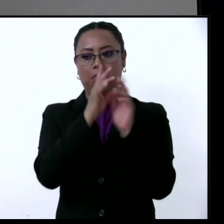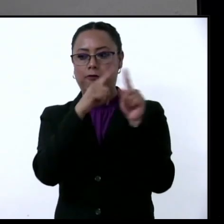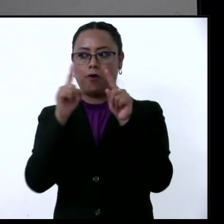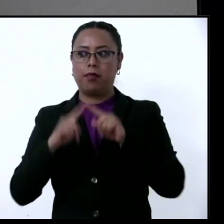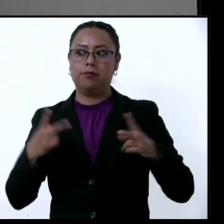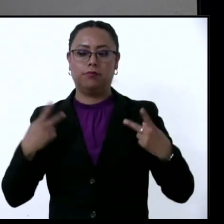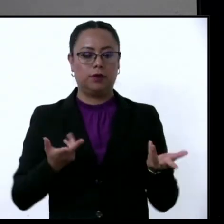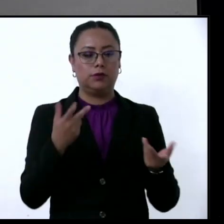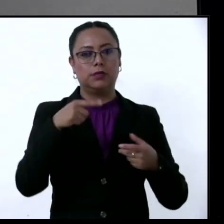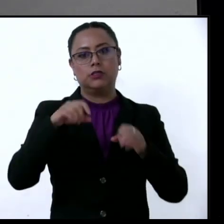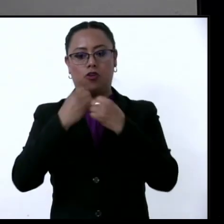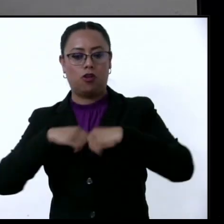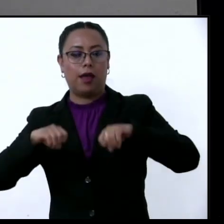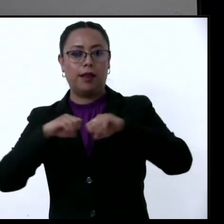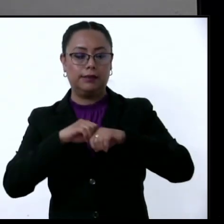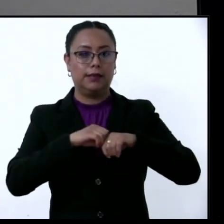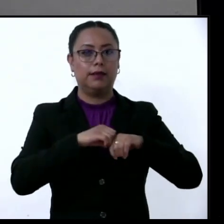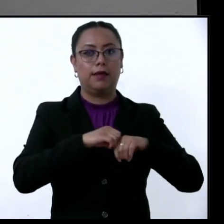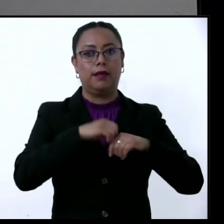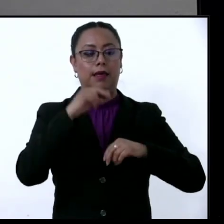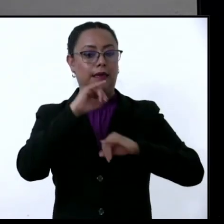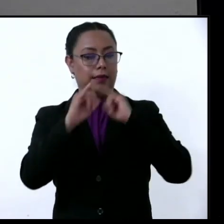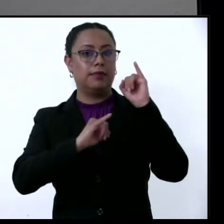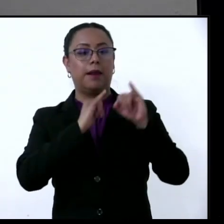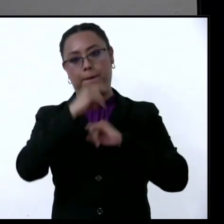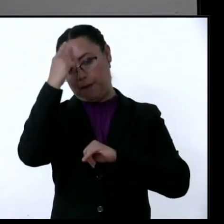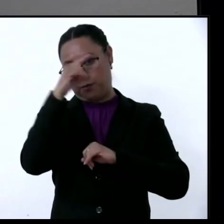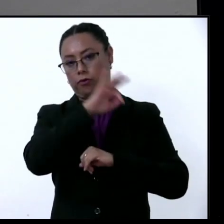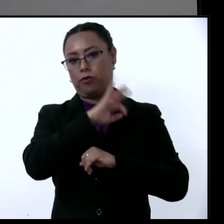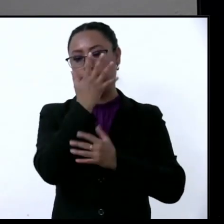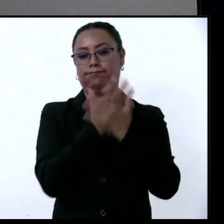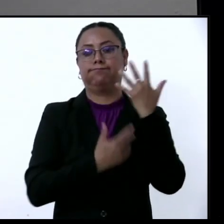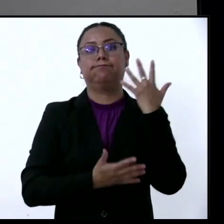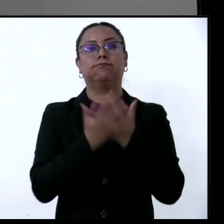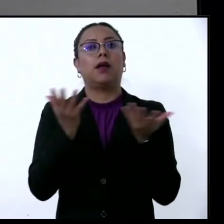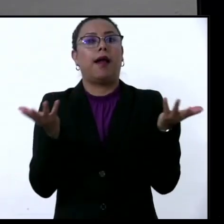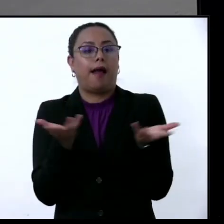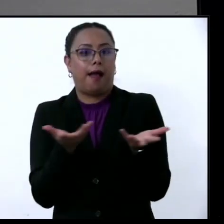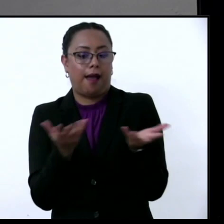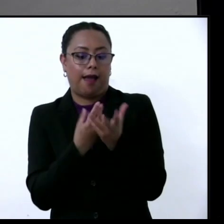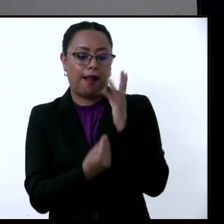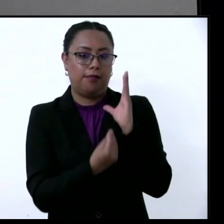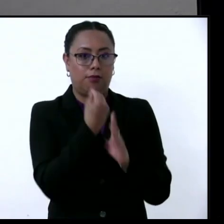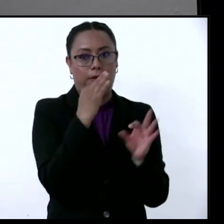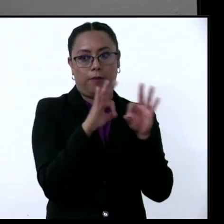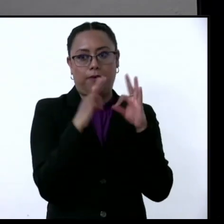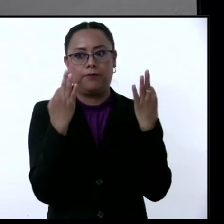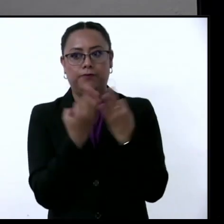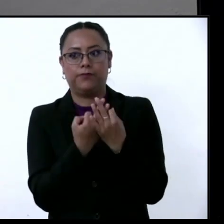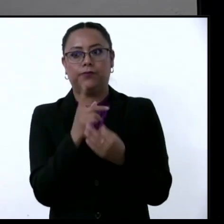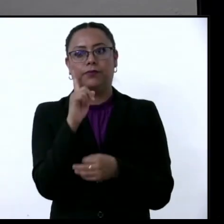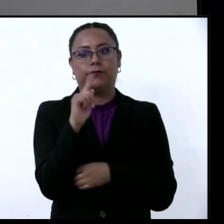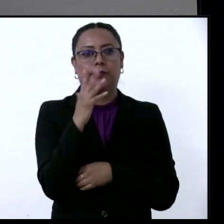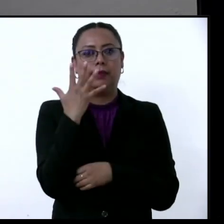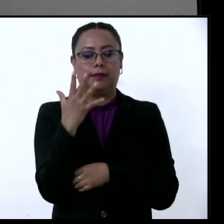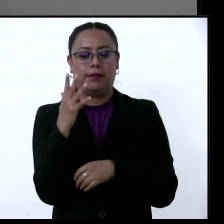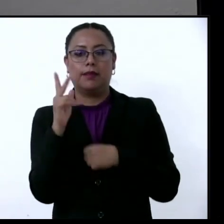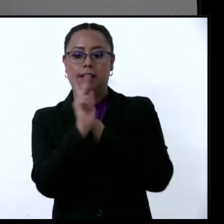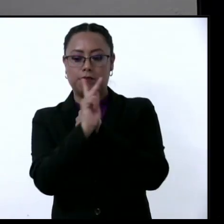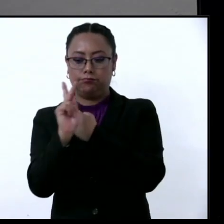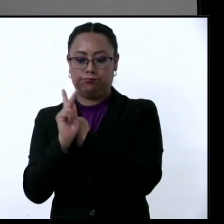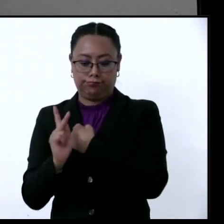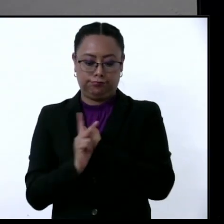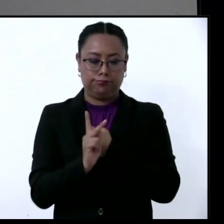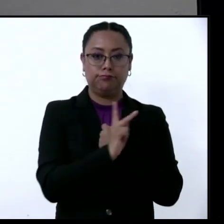carácter internacional en la generación de nuevas alternativas. 75 países